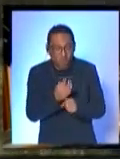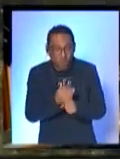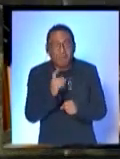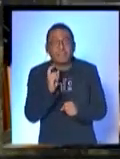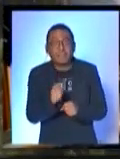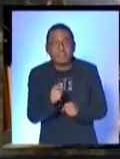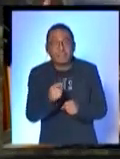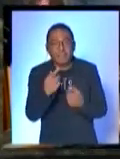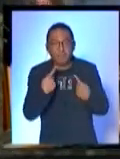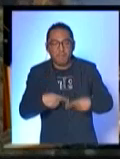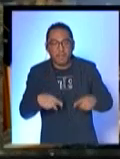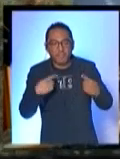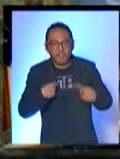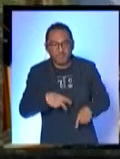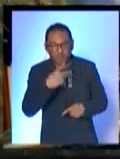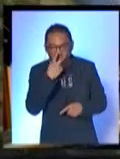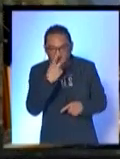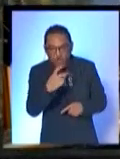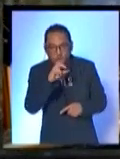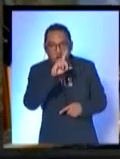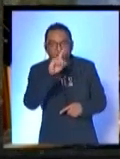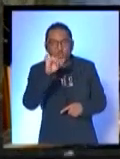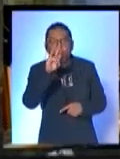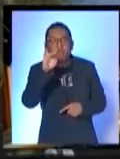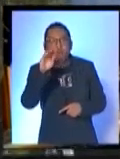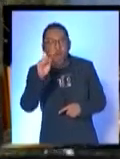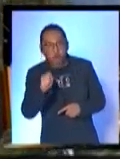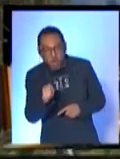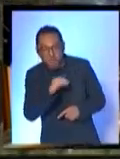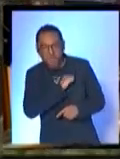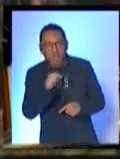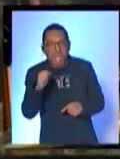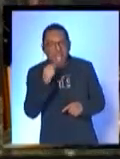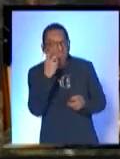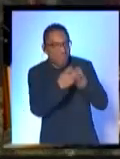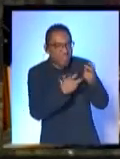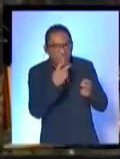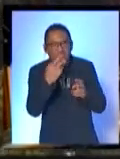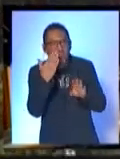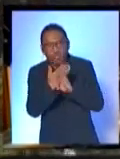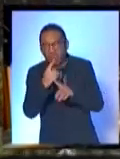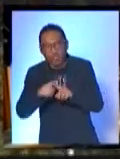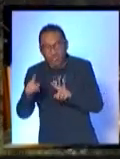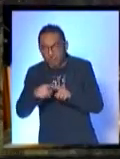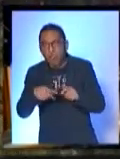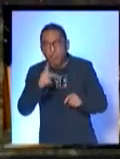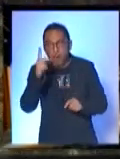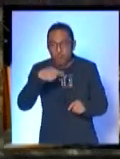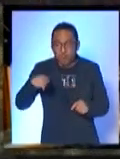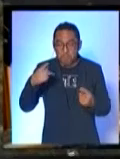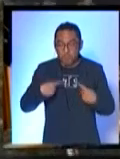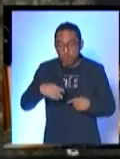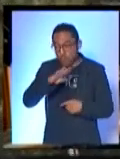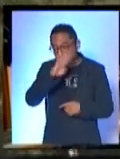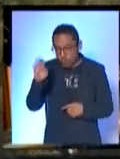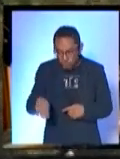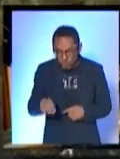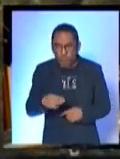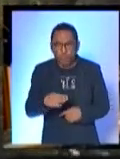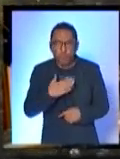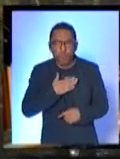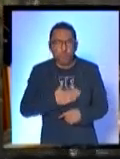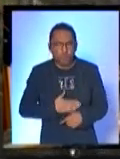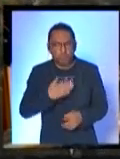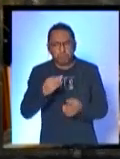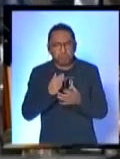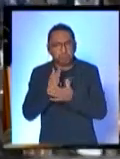de sopilotes. Así lo expresó el mandatario al tiempo de anunciar que habrá justicia para todas las víctimas del accidente. Lo